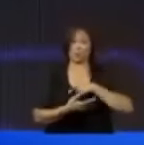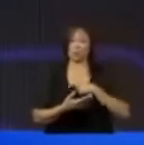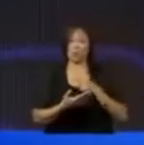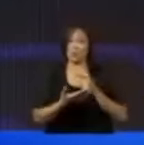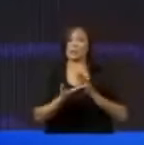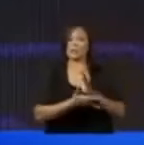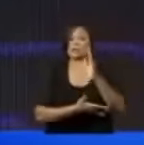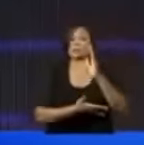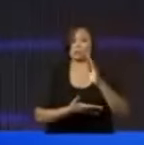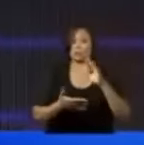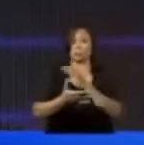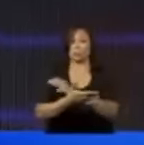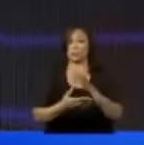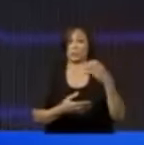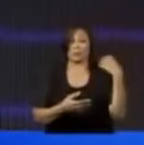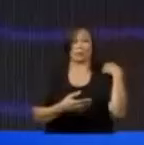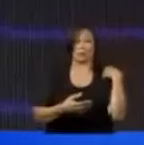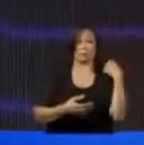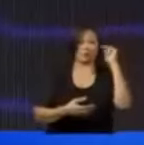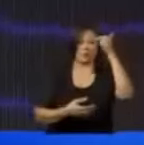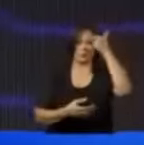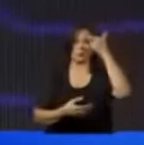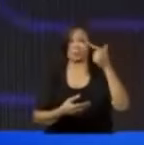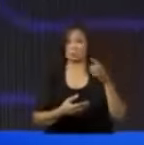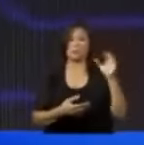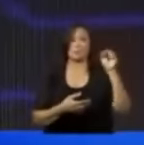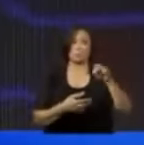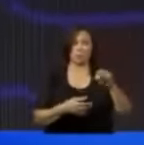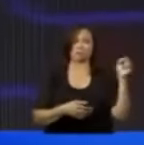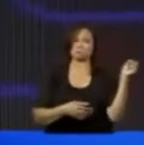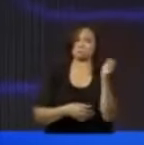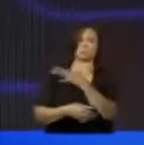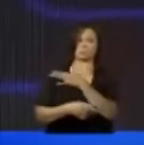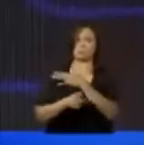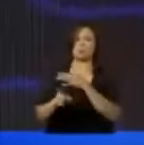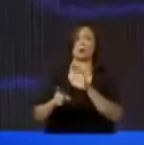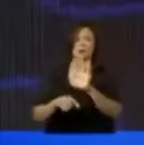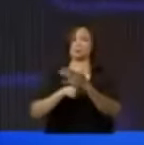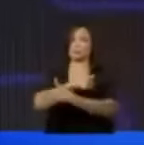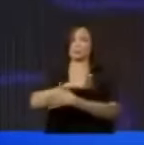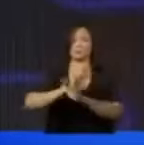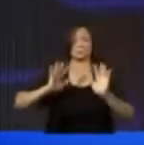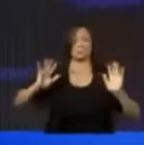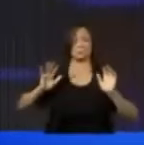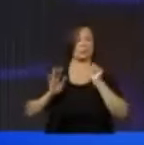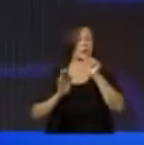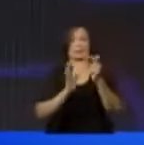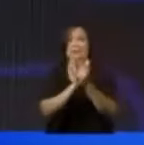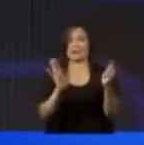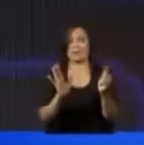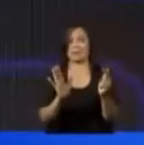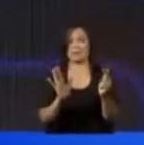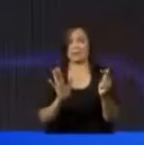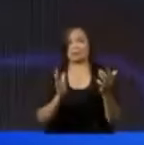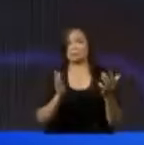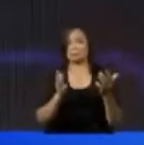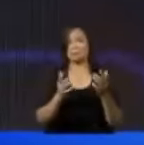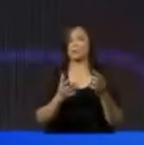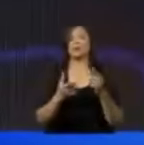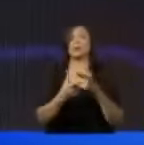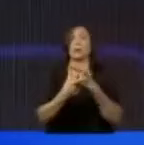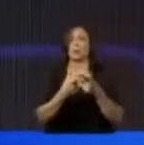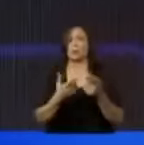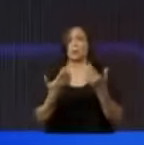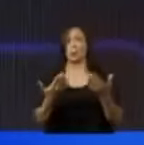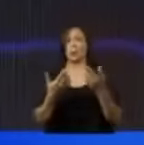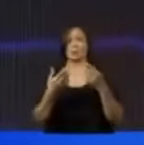soberano, de los poderes y las autoridades nacionales de poder deportar a esa persona simplemente porque no cumple con el voto de la ley.